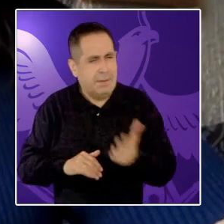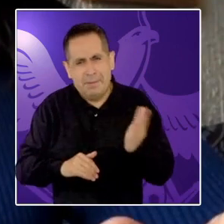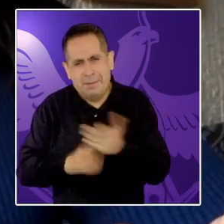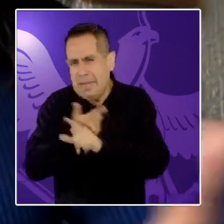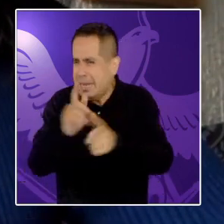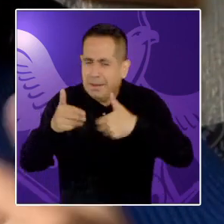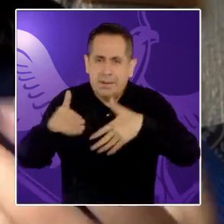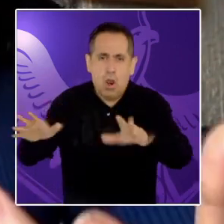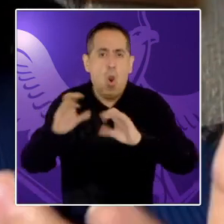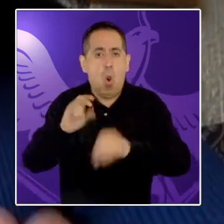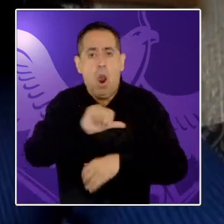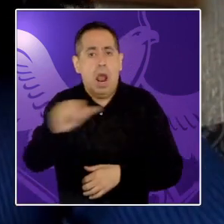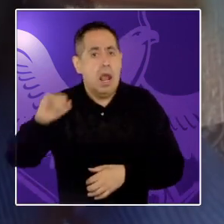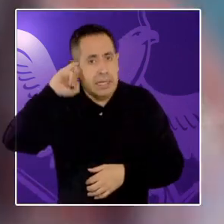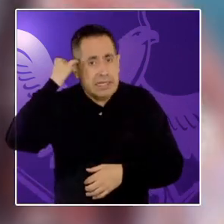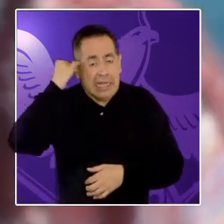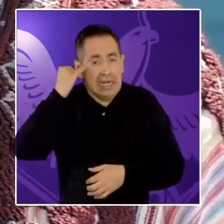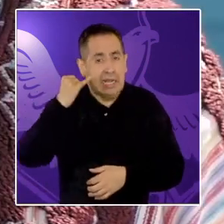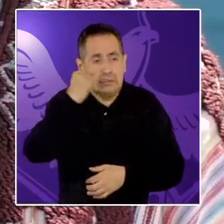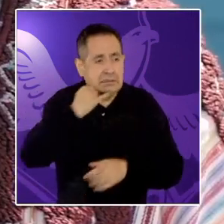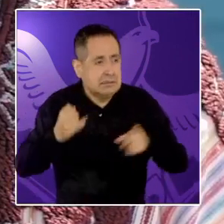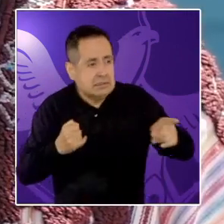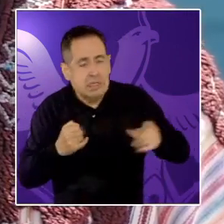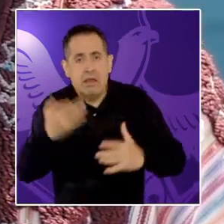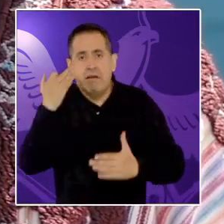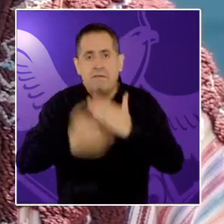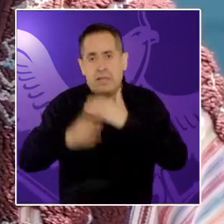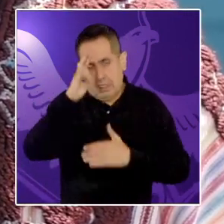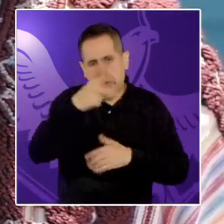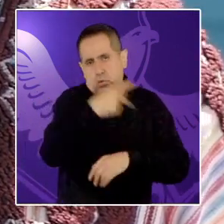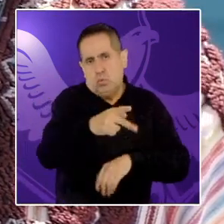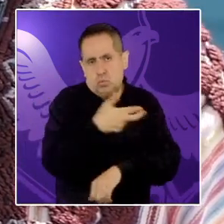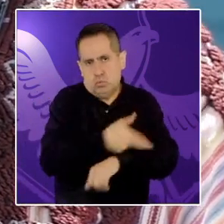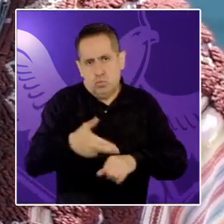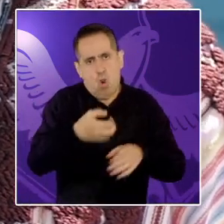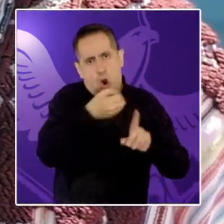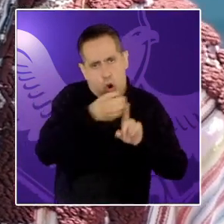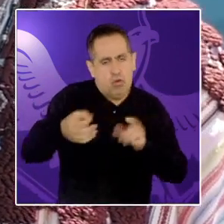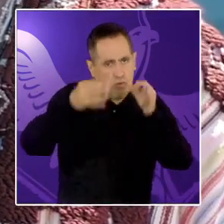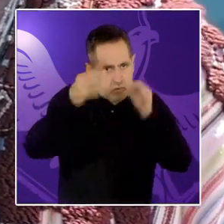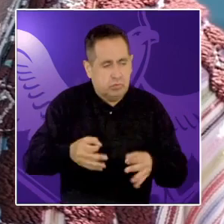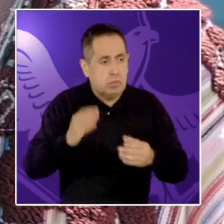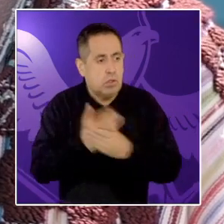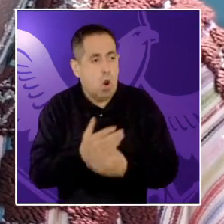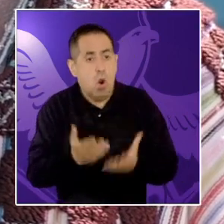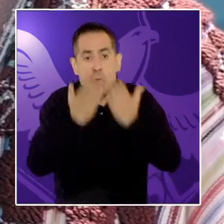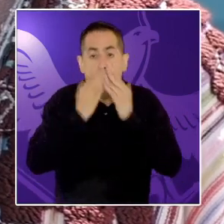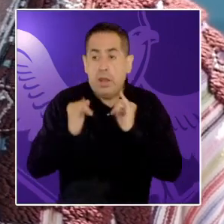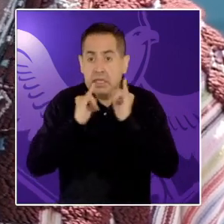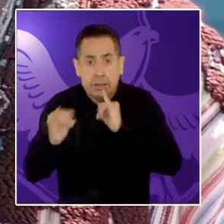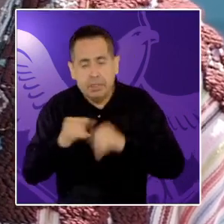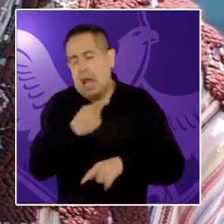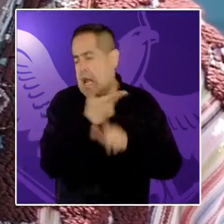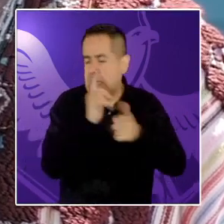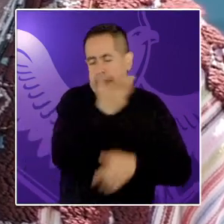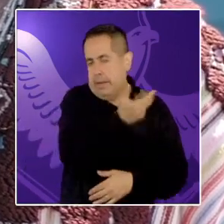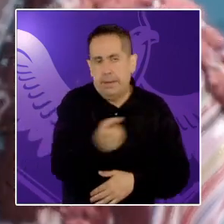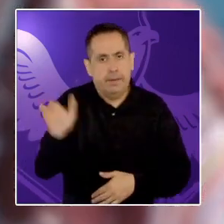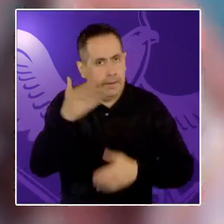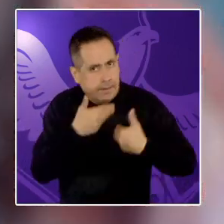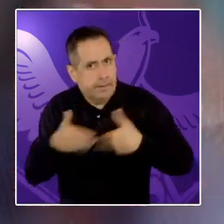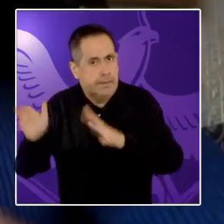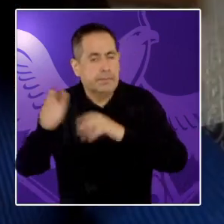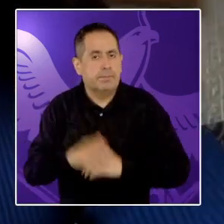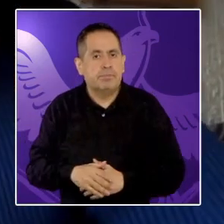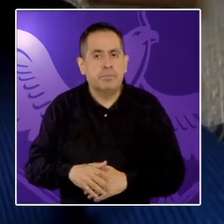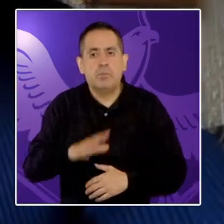otro delito que involucre a la población indígena donde se identifiquen violaciones al debido proceso o la ausencia de un